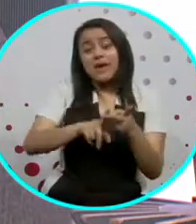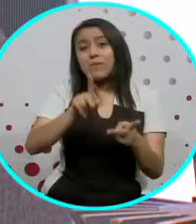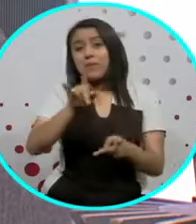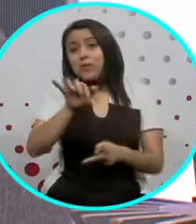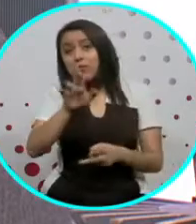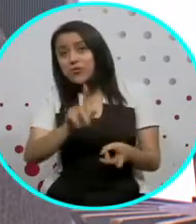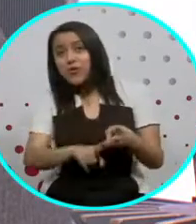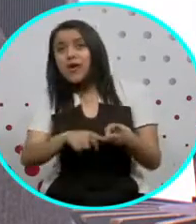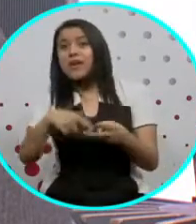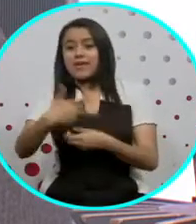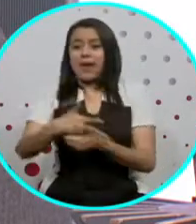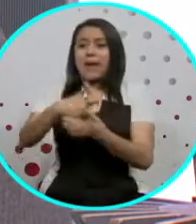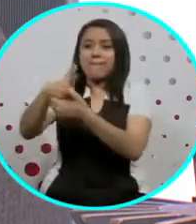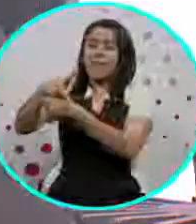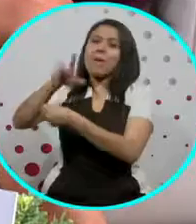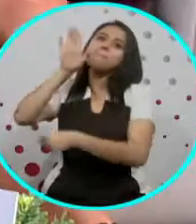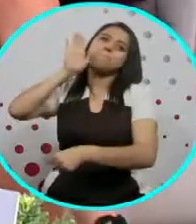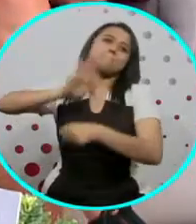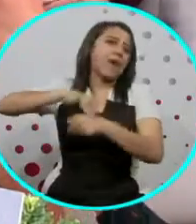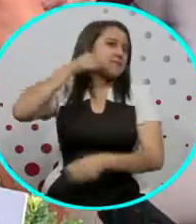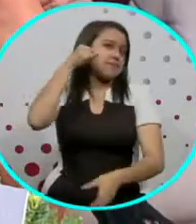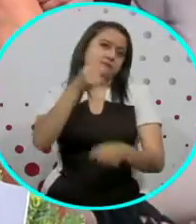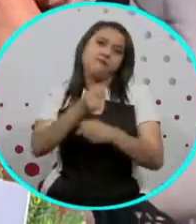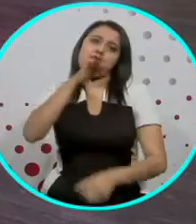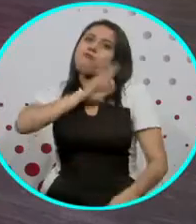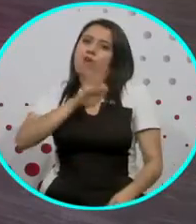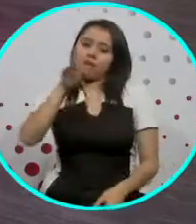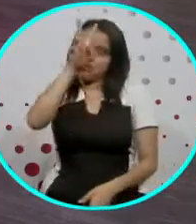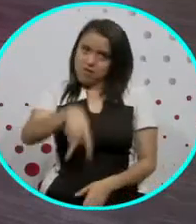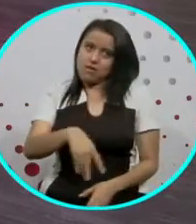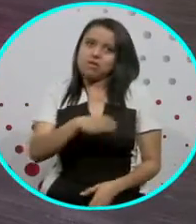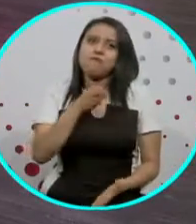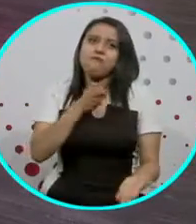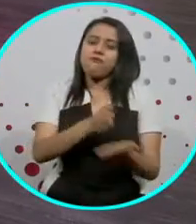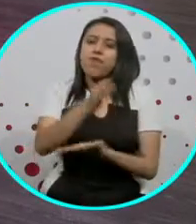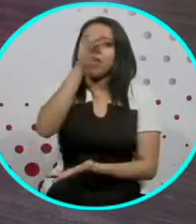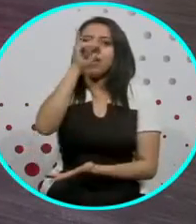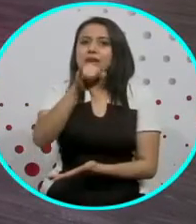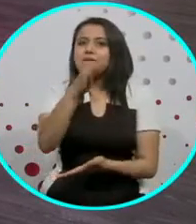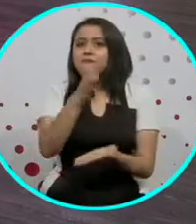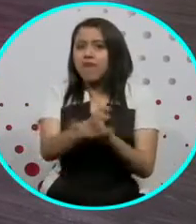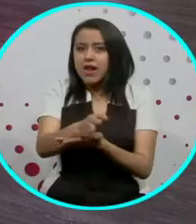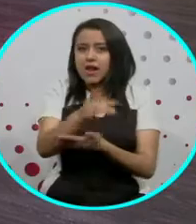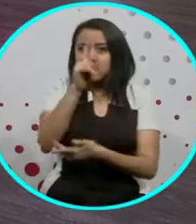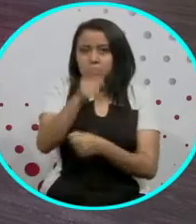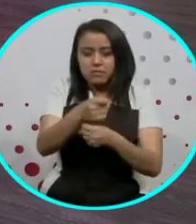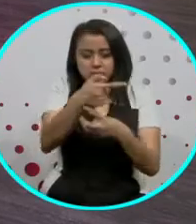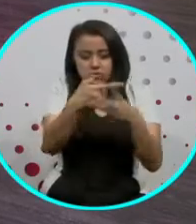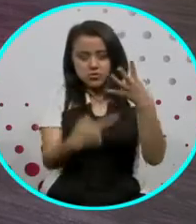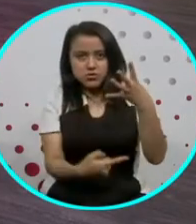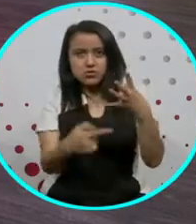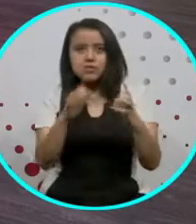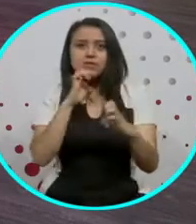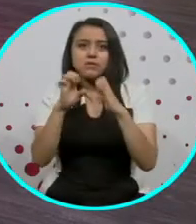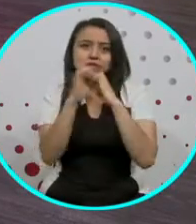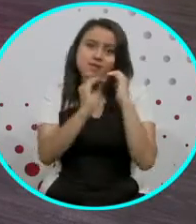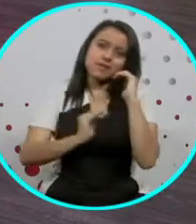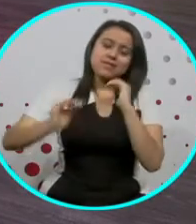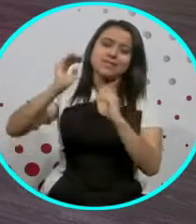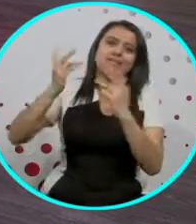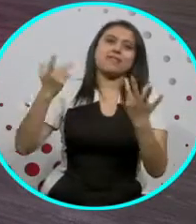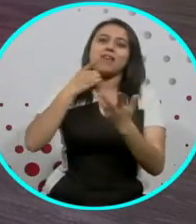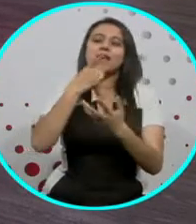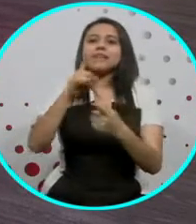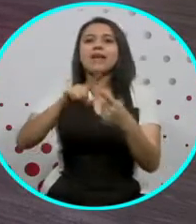camarógrafos son los más fieles. Esos son los más fieles. Sí. Aparecieron en los primeros lugares. Encuestadores al tope de según fieles. Una